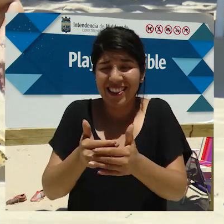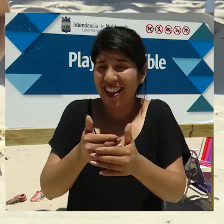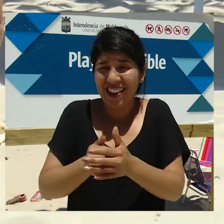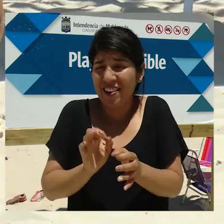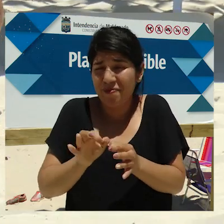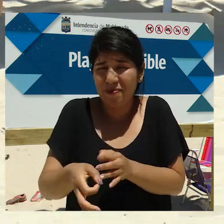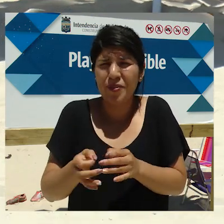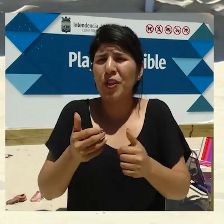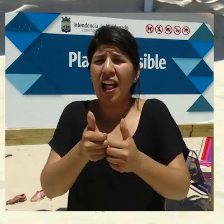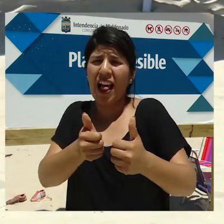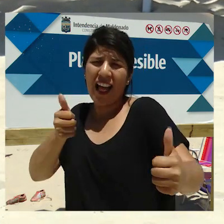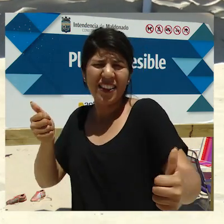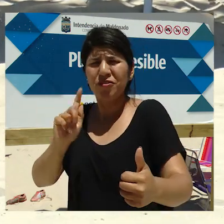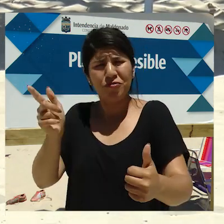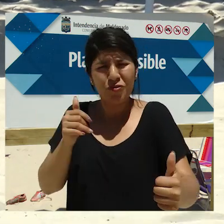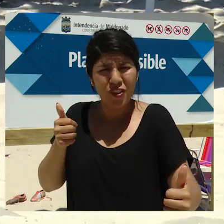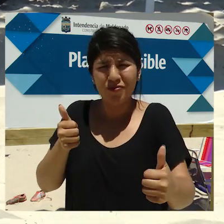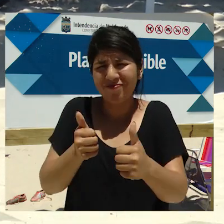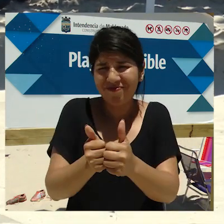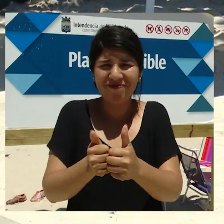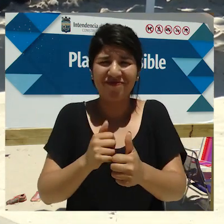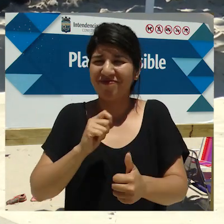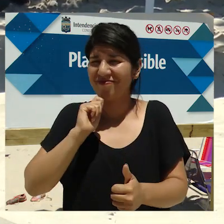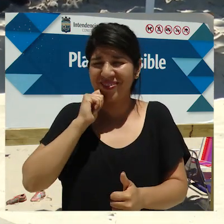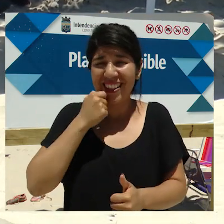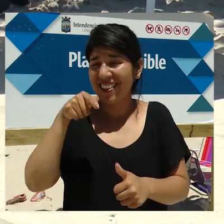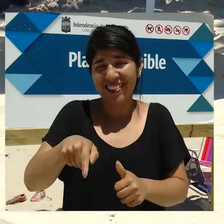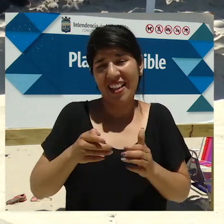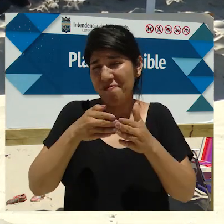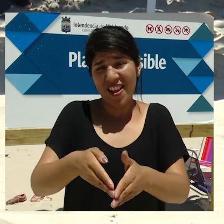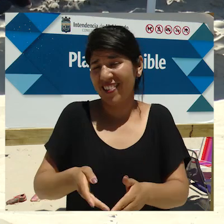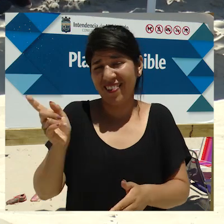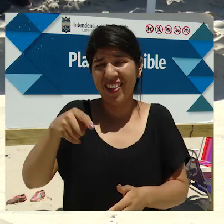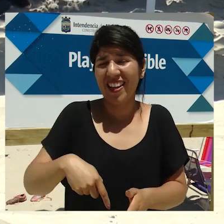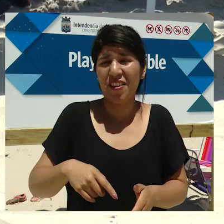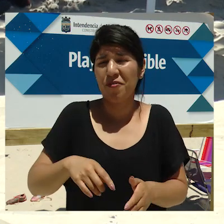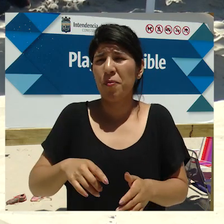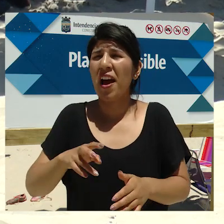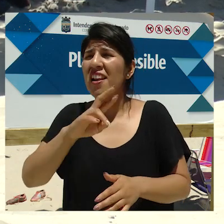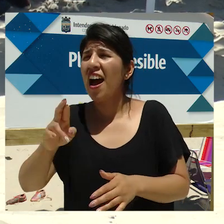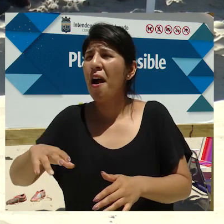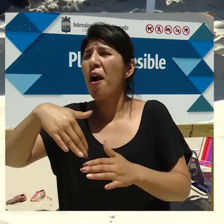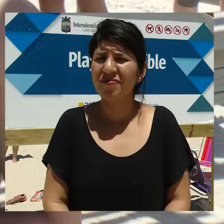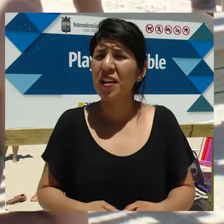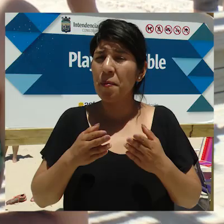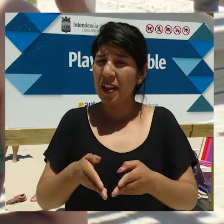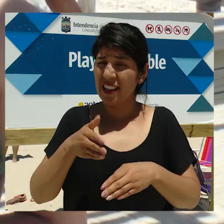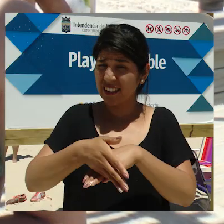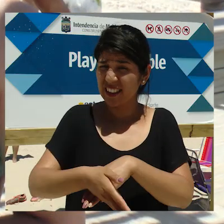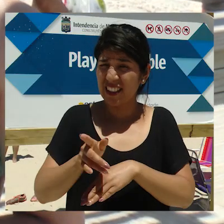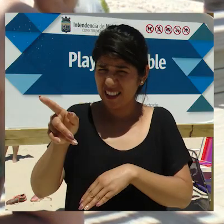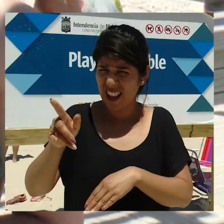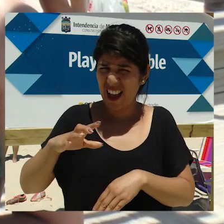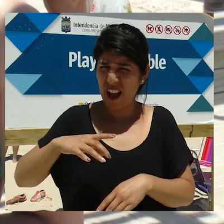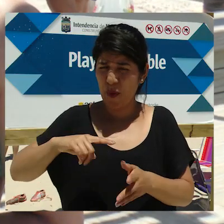cerca, no es que estamos afuera ni nada por el estilo, o sea, ella está en la playa, no está ni en la Rambla ni en ningún lado. ¿Este tipo de